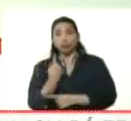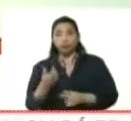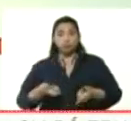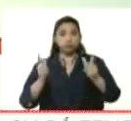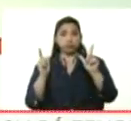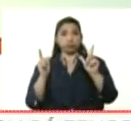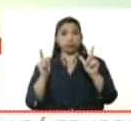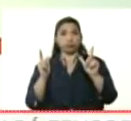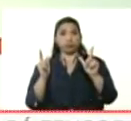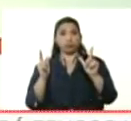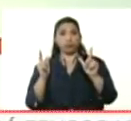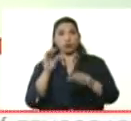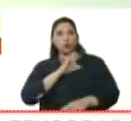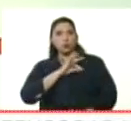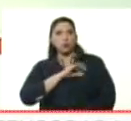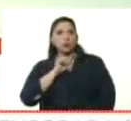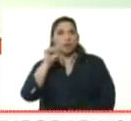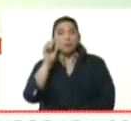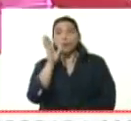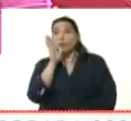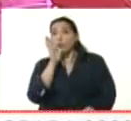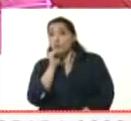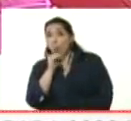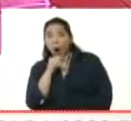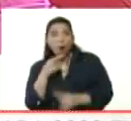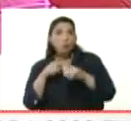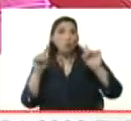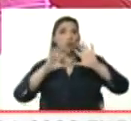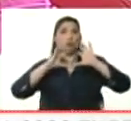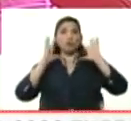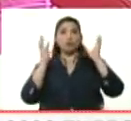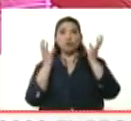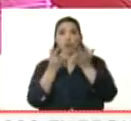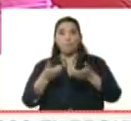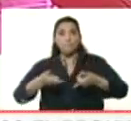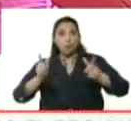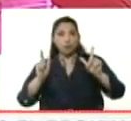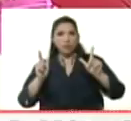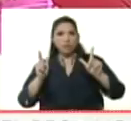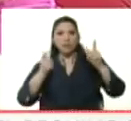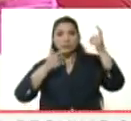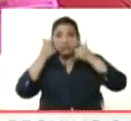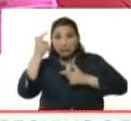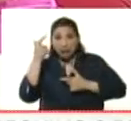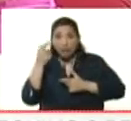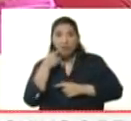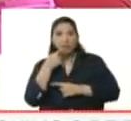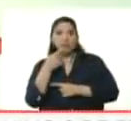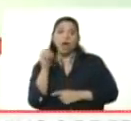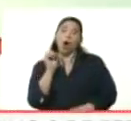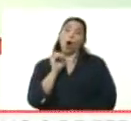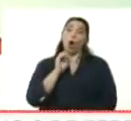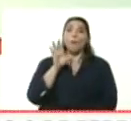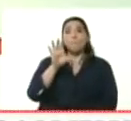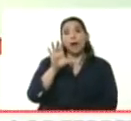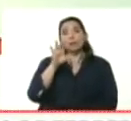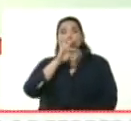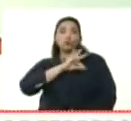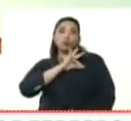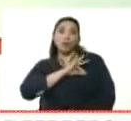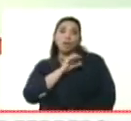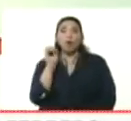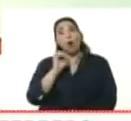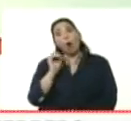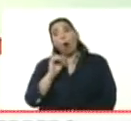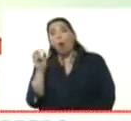en socialismo. No hay otro mundo posible que no sea en socialismo. Por eso Chávez decía, o la patria es socialista o